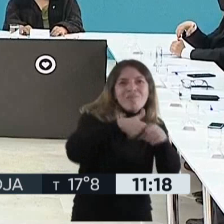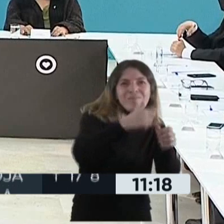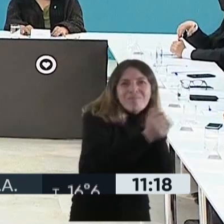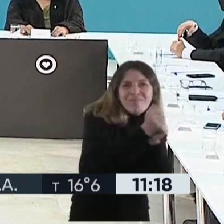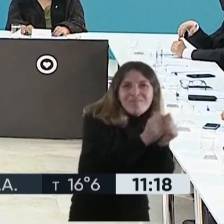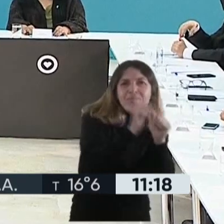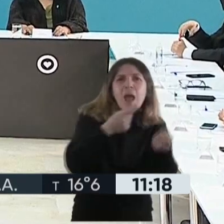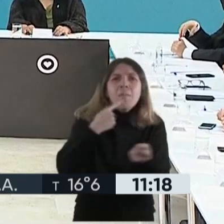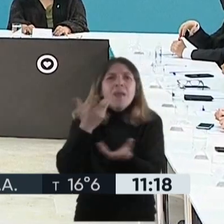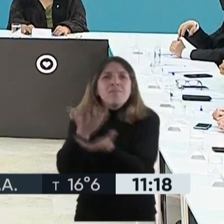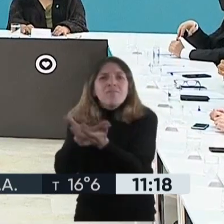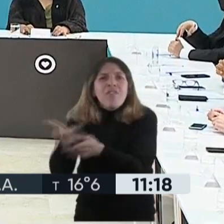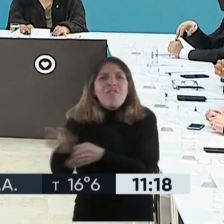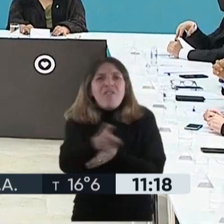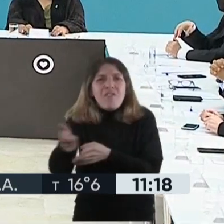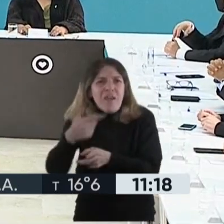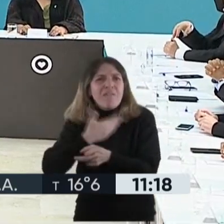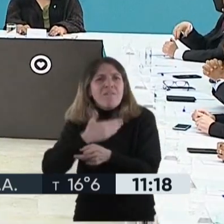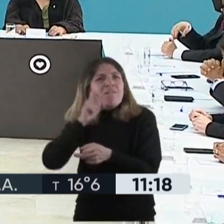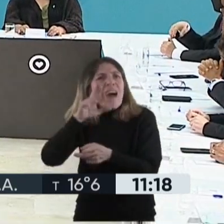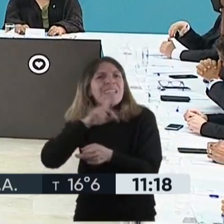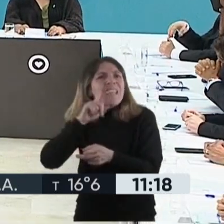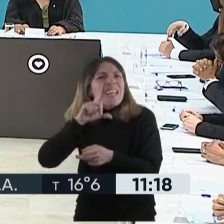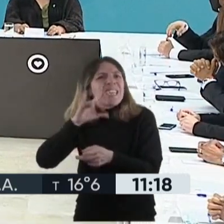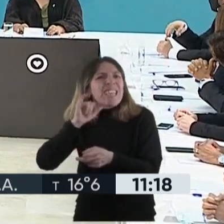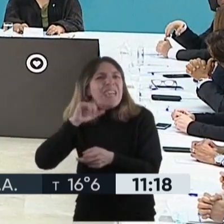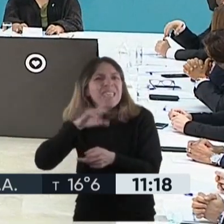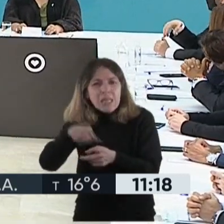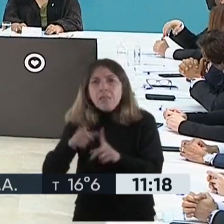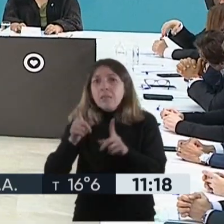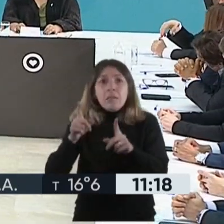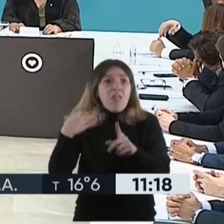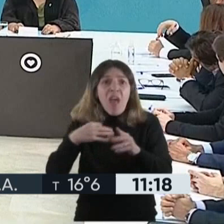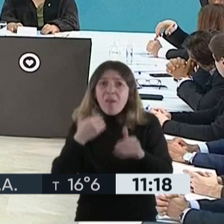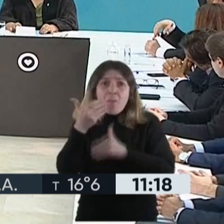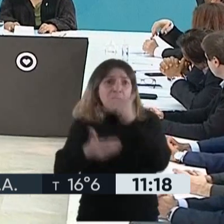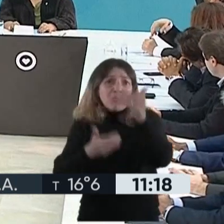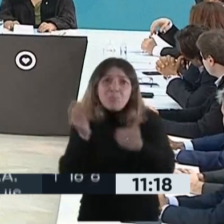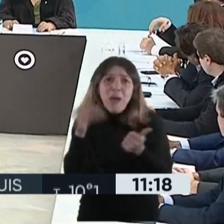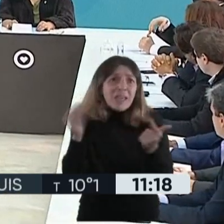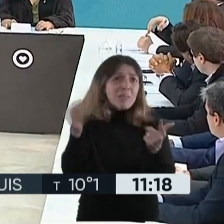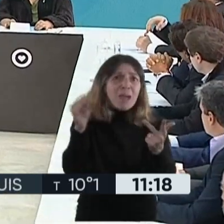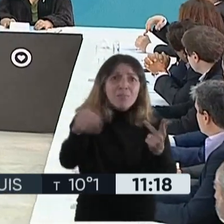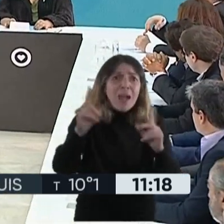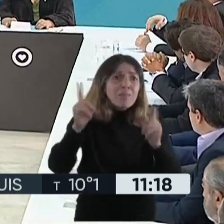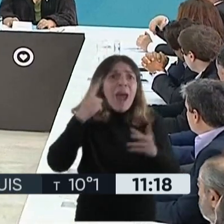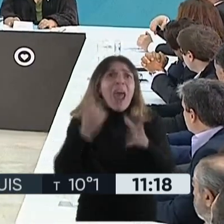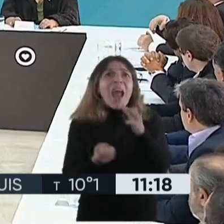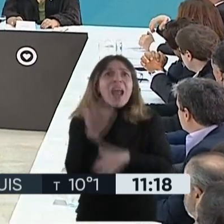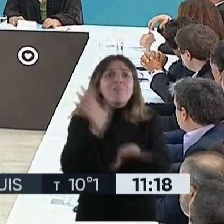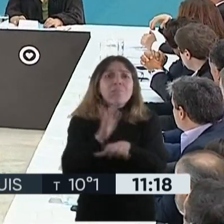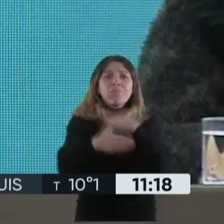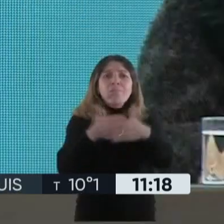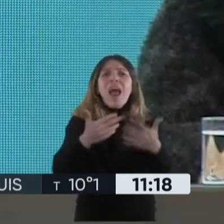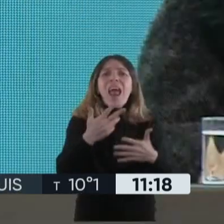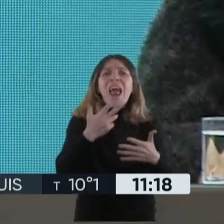los fertilizantes. Así que en ese proceso, digo, este es un paso de varios pasos más que tenemos que seguir dando en esta construcción de una Argentina con más